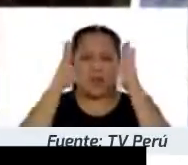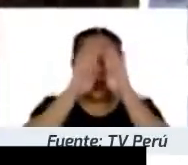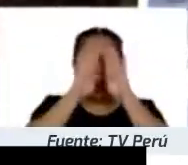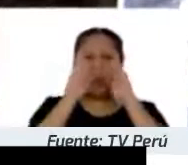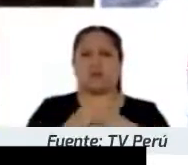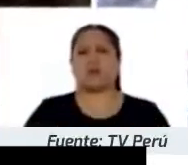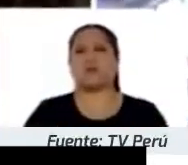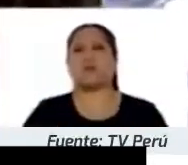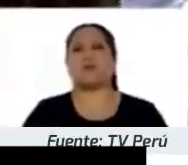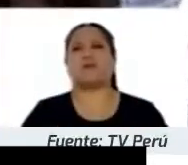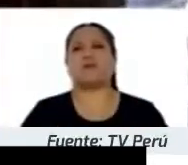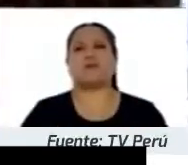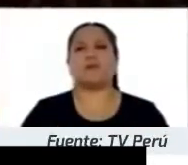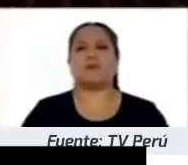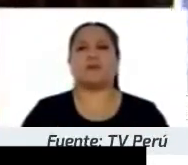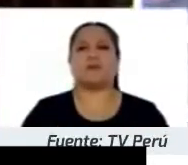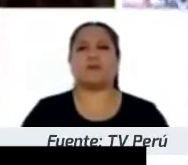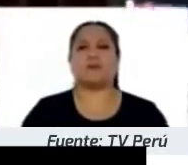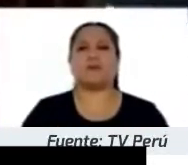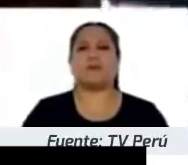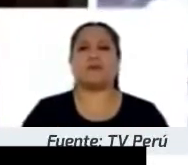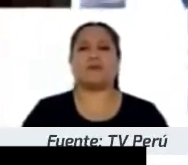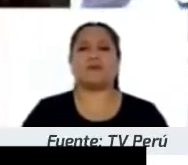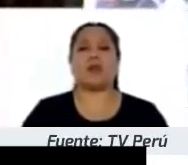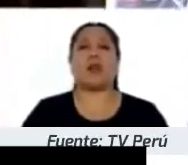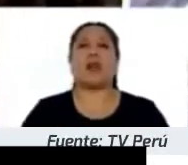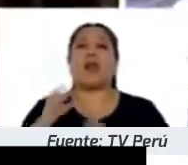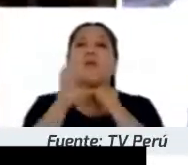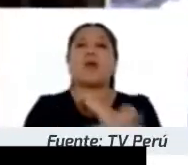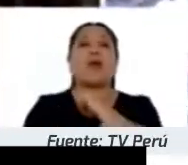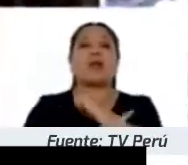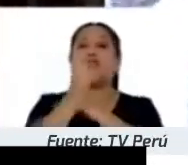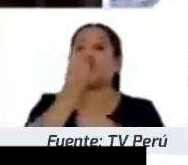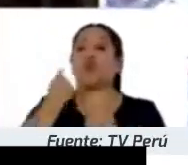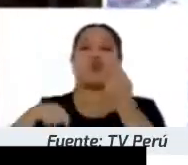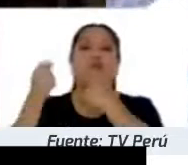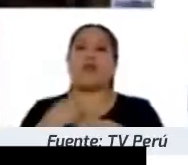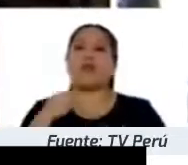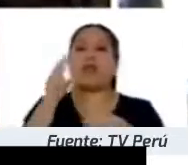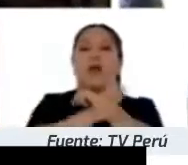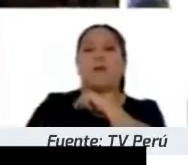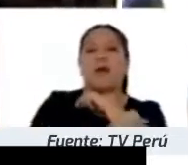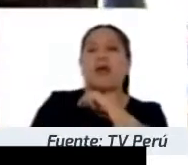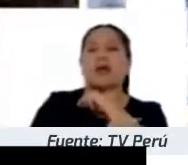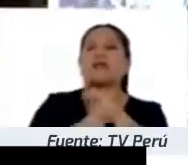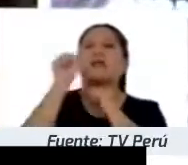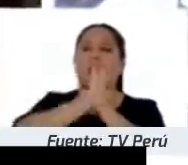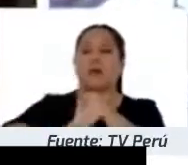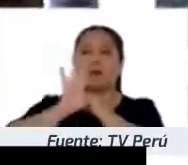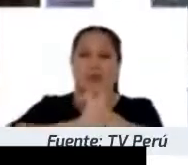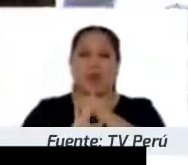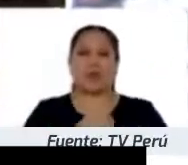el pueblo se defiende. La patria no se vende, el pueblo se defiende. Queridos